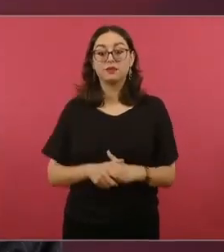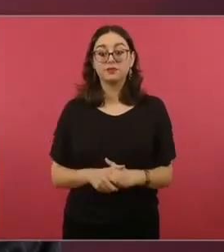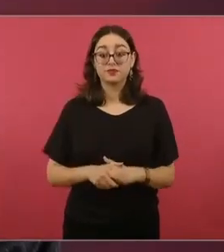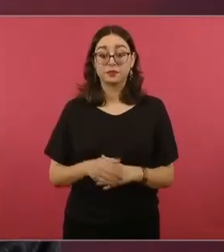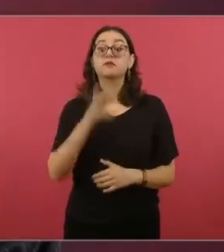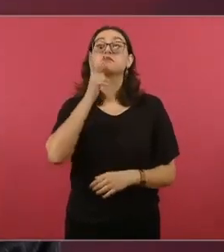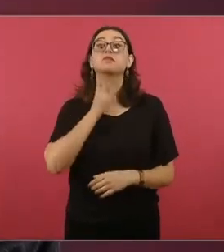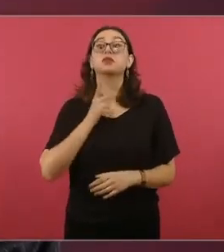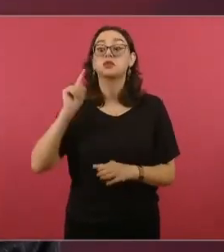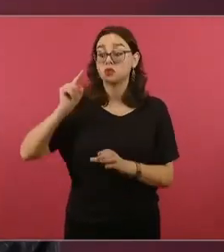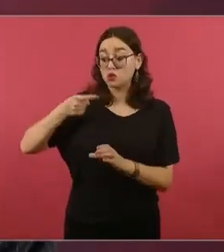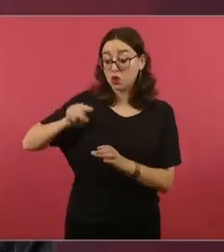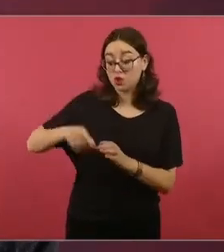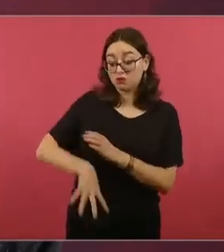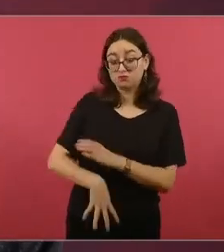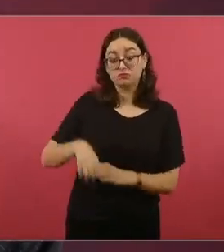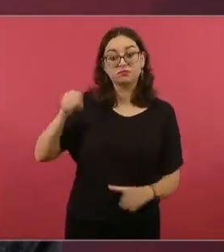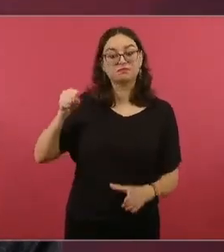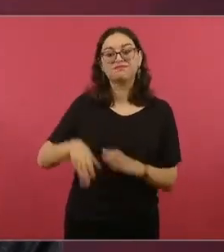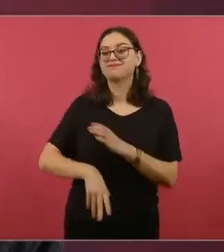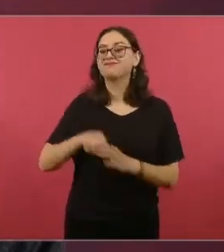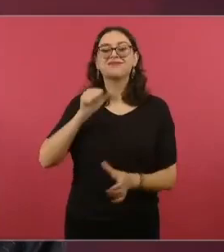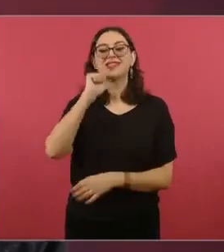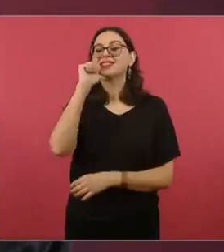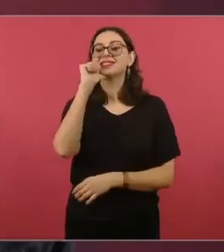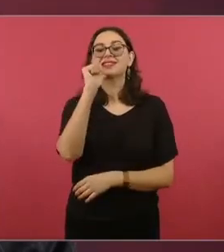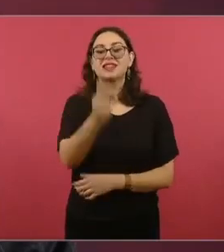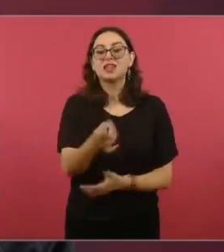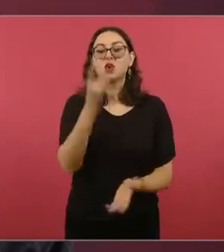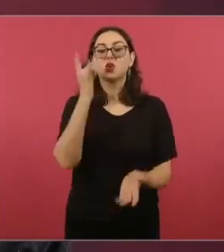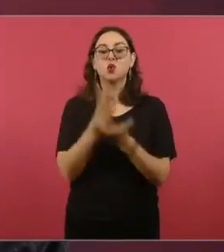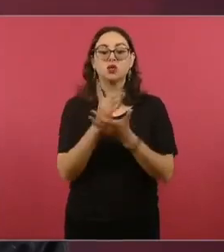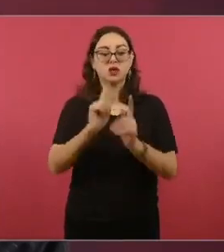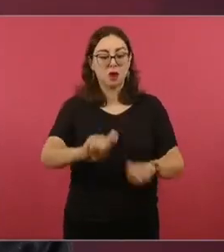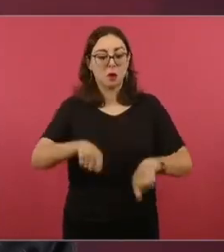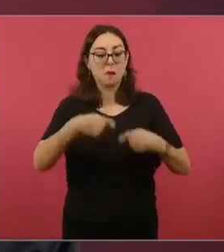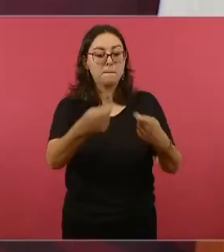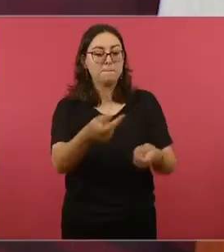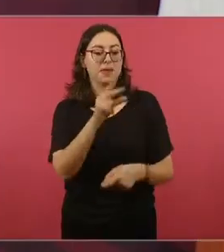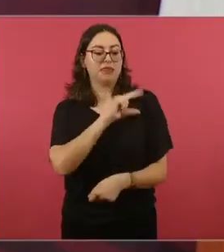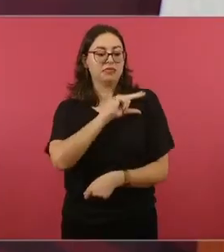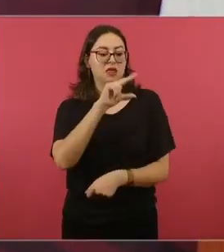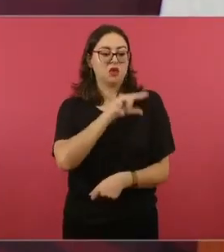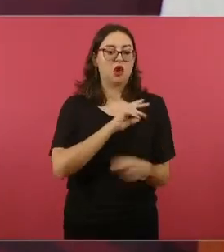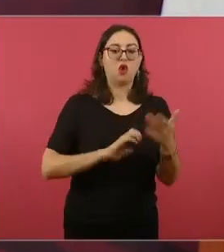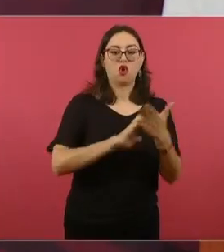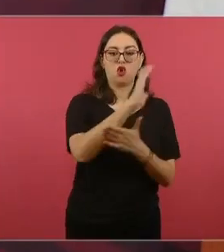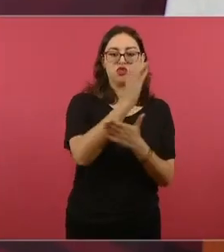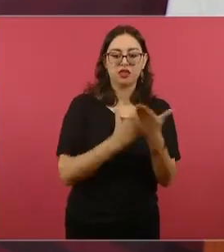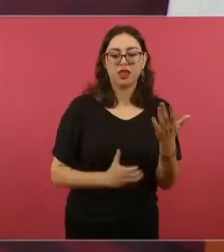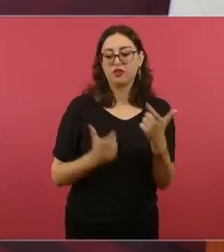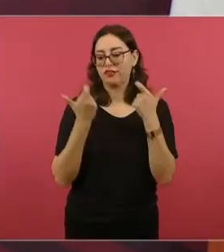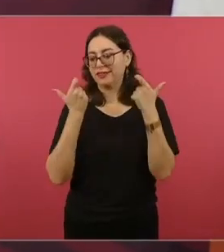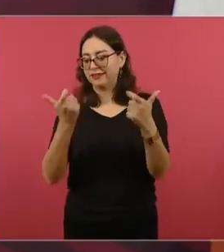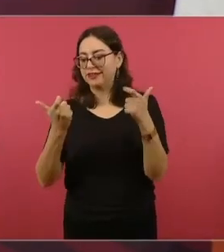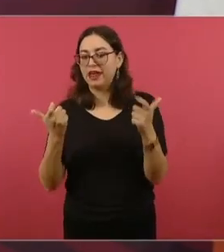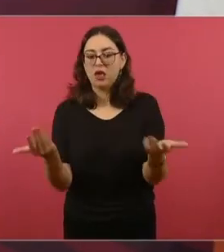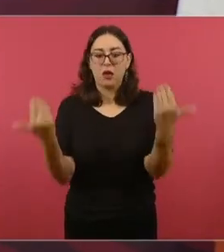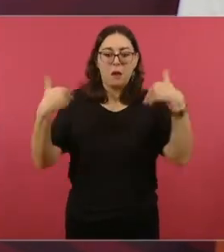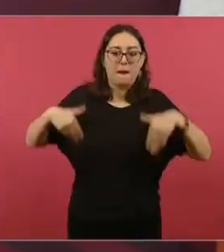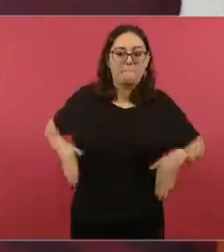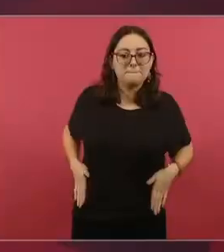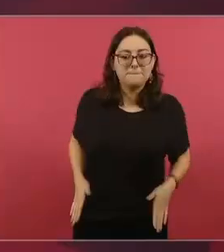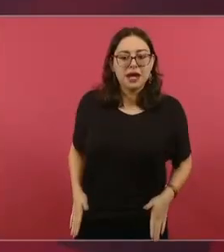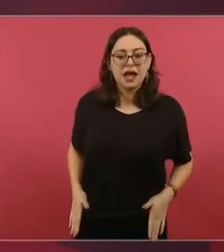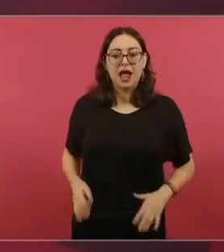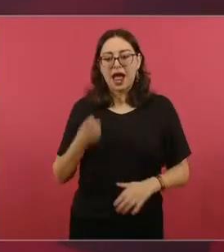contratos. Lo que les importaba era la corrupción, lo que les importaba era robar. ¿Saben